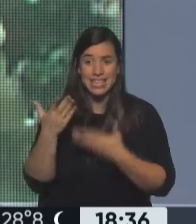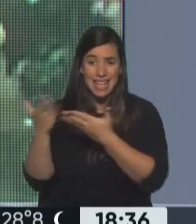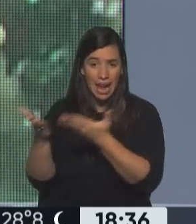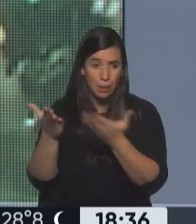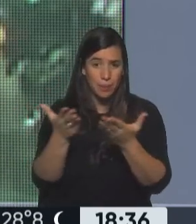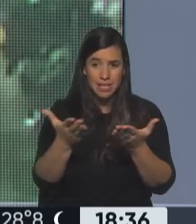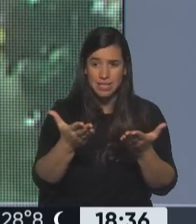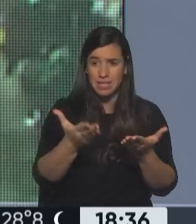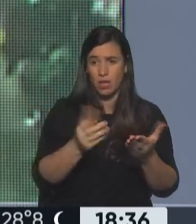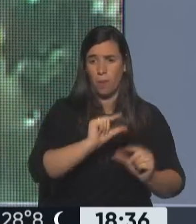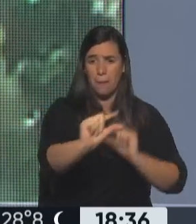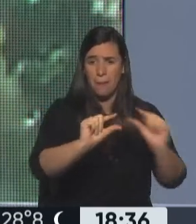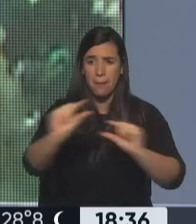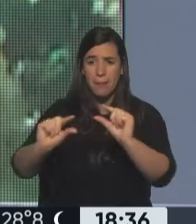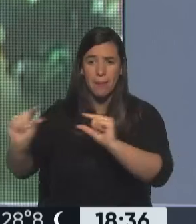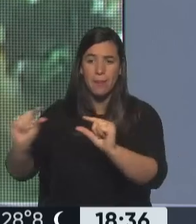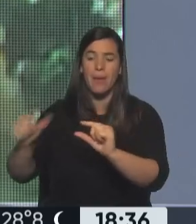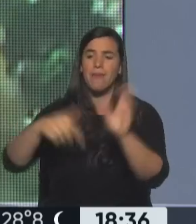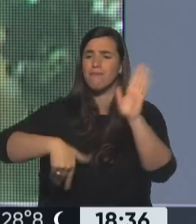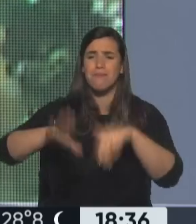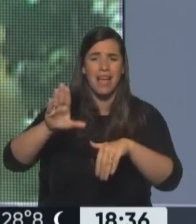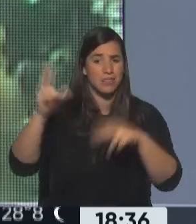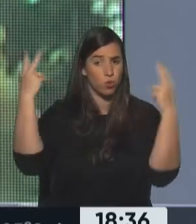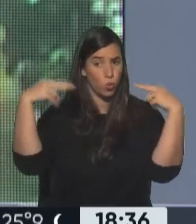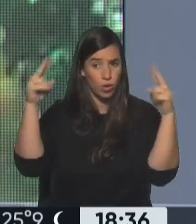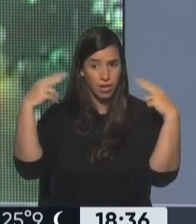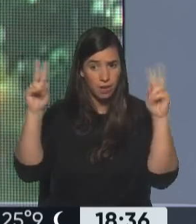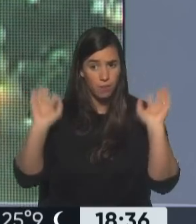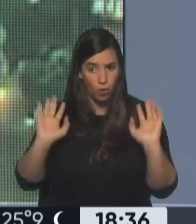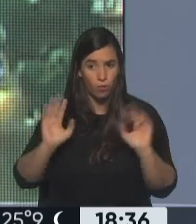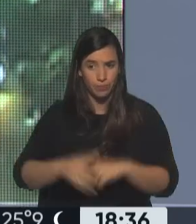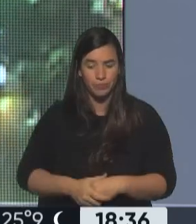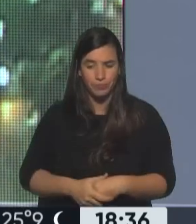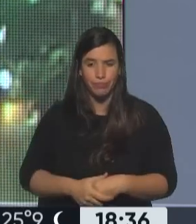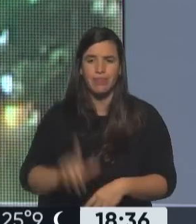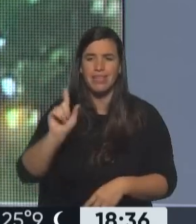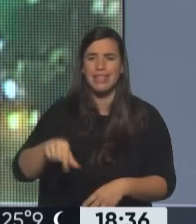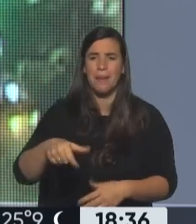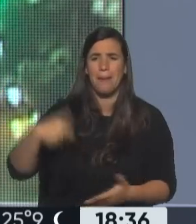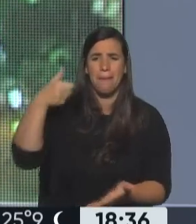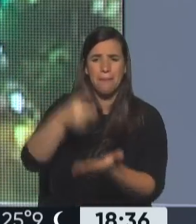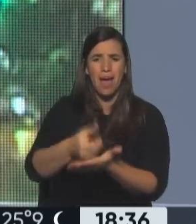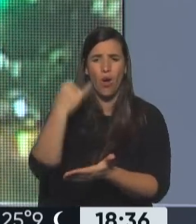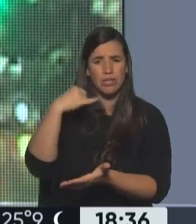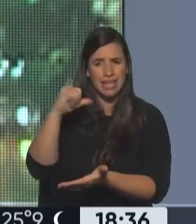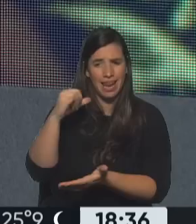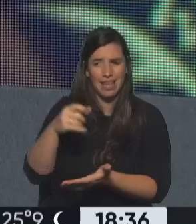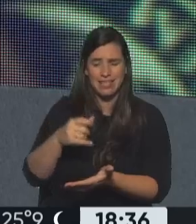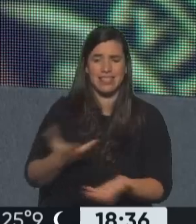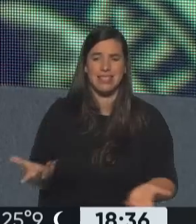Fundamentalmente turismo. Se nos fueron 21.000 millones de dólares en pago de intereses, de los cuales la mitad de